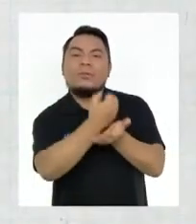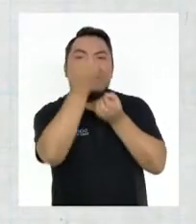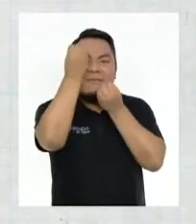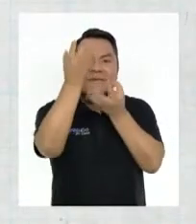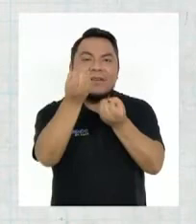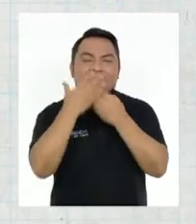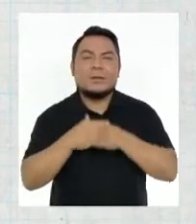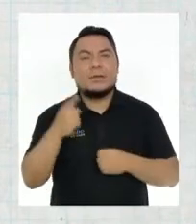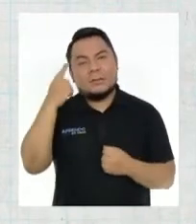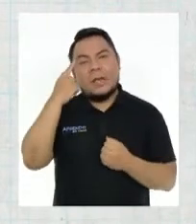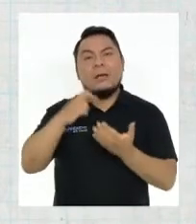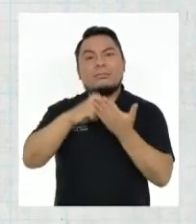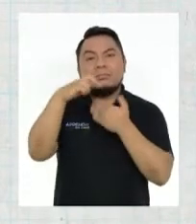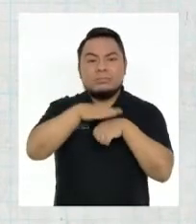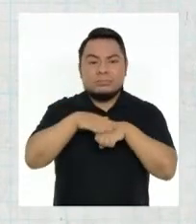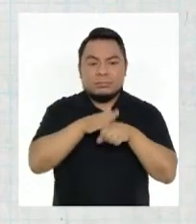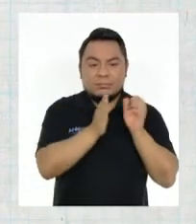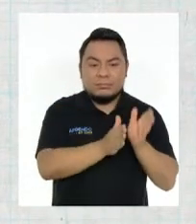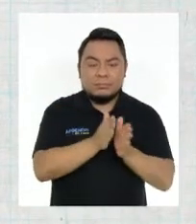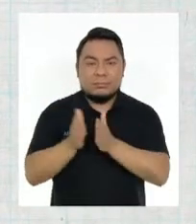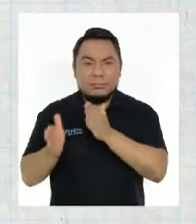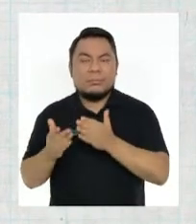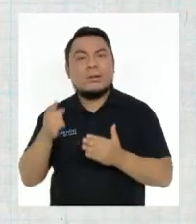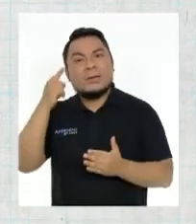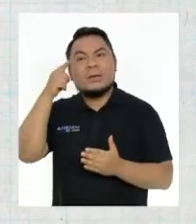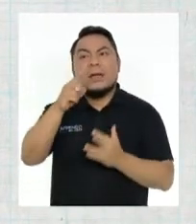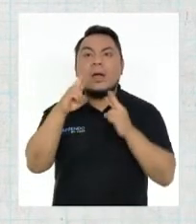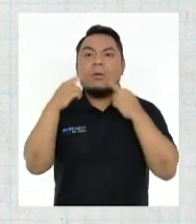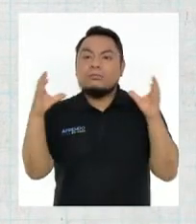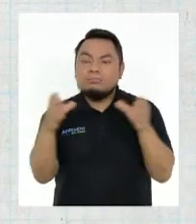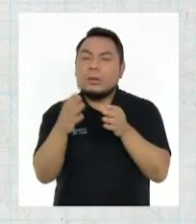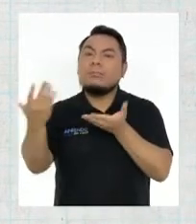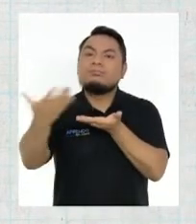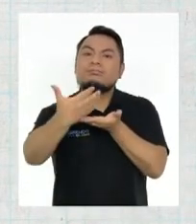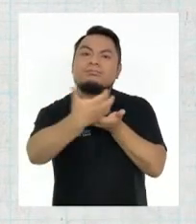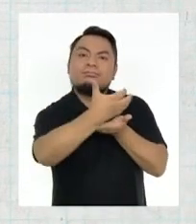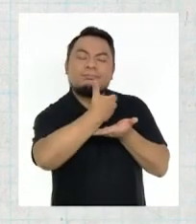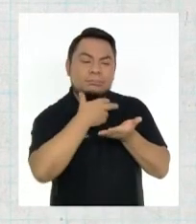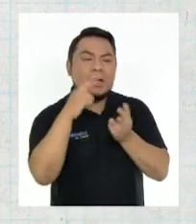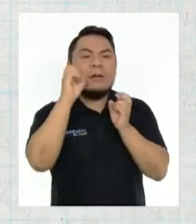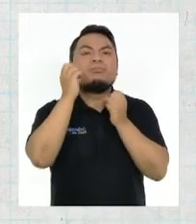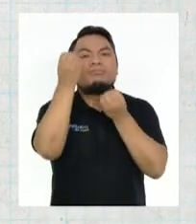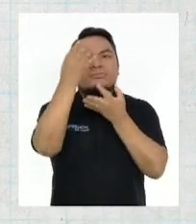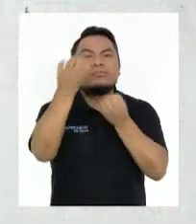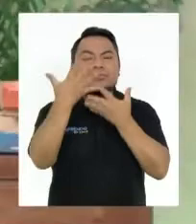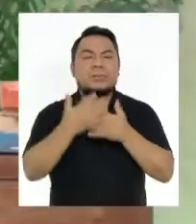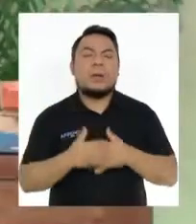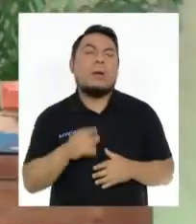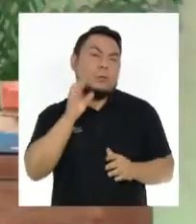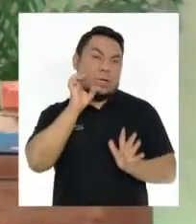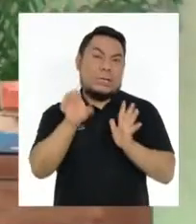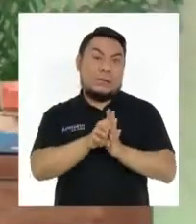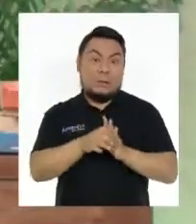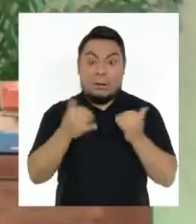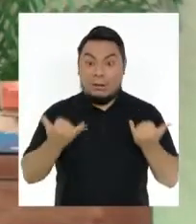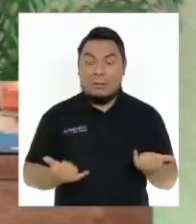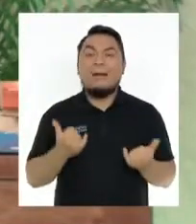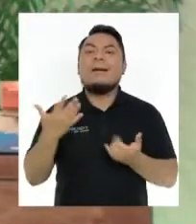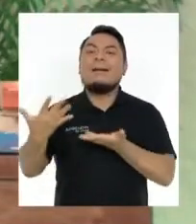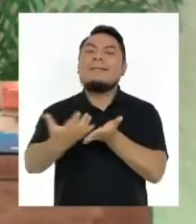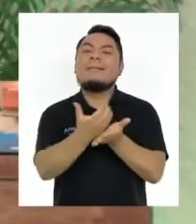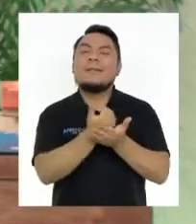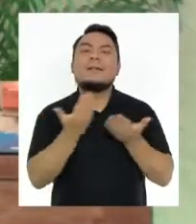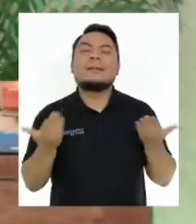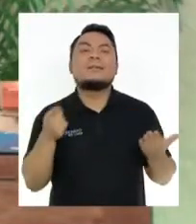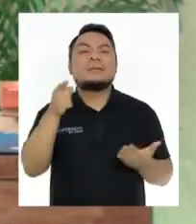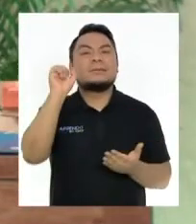elaborar un plan de procedimientos que nos conduzca a reunir datos con un propósito específico. En nuestro caso, recolectaremos los datos